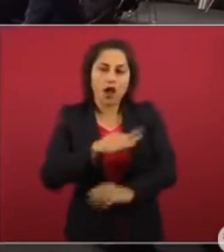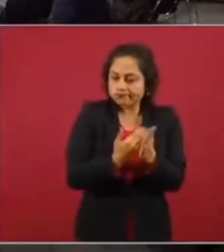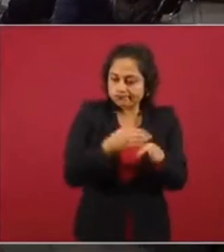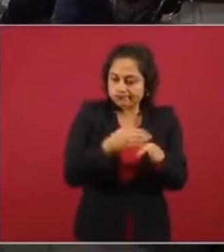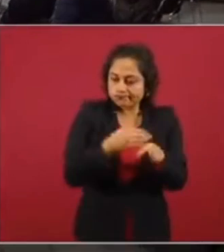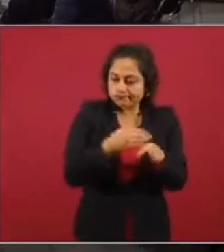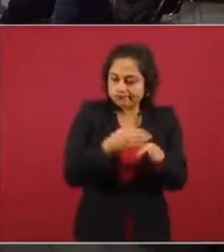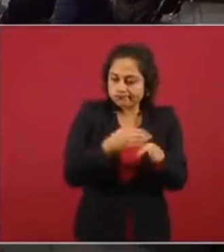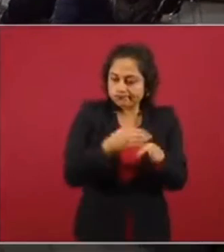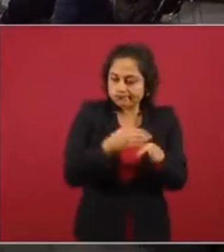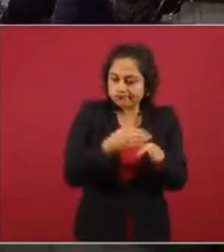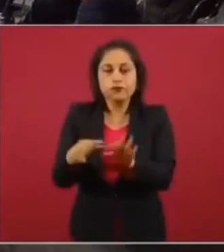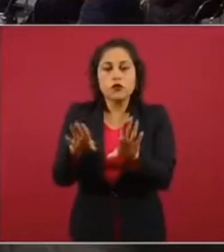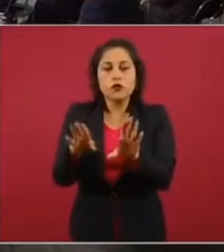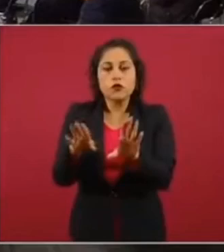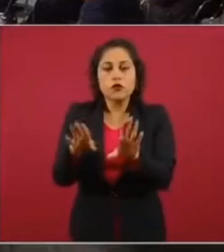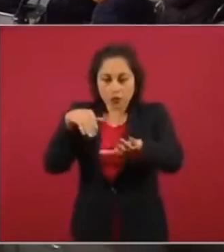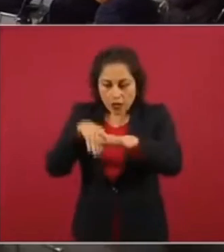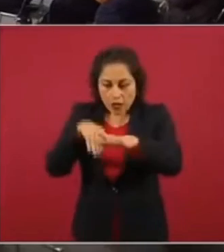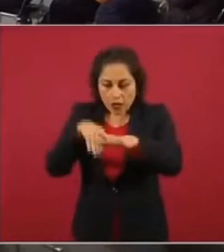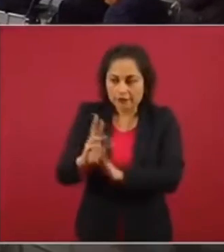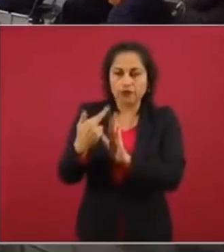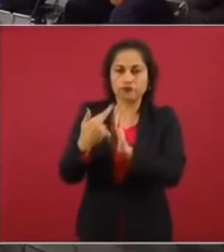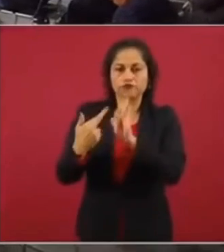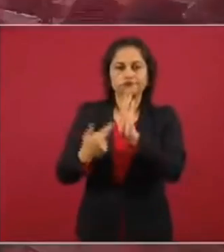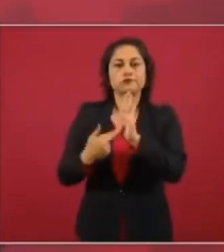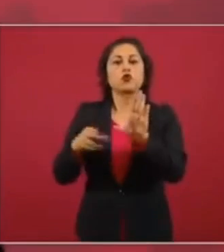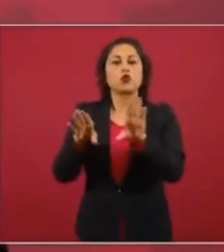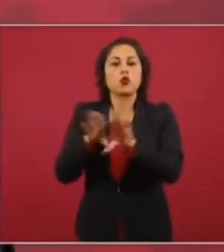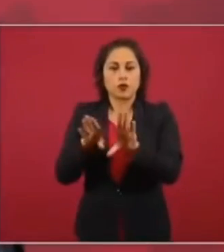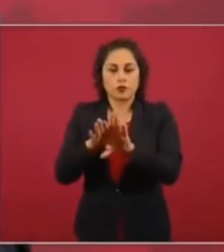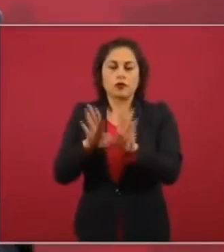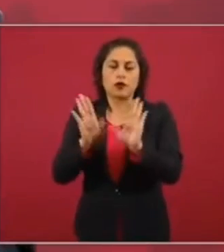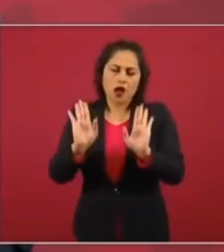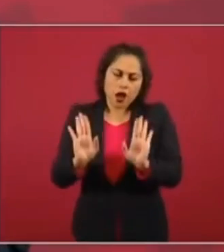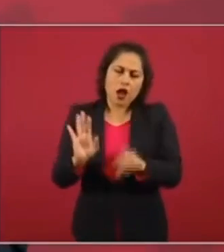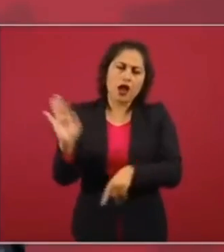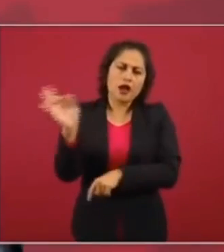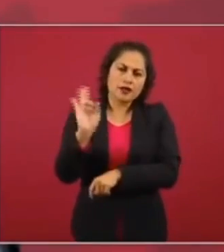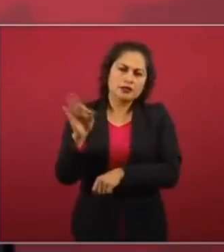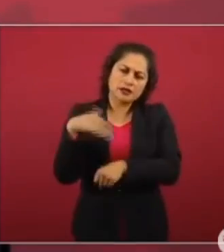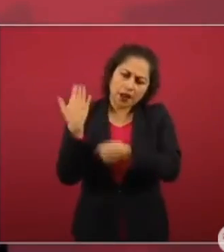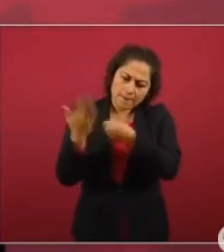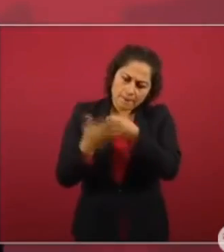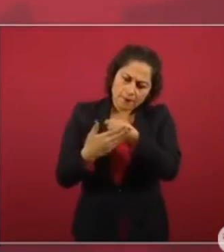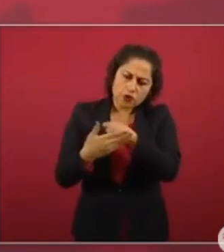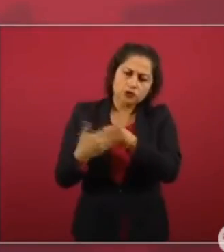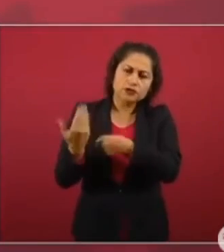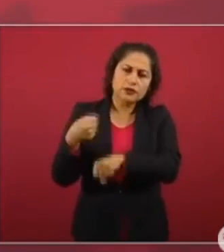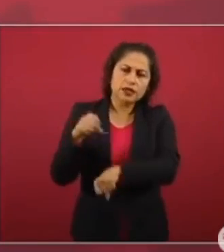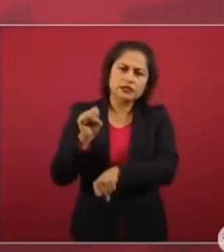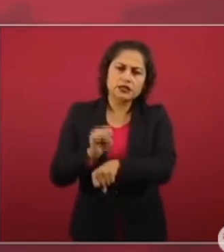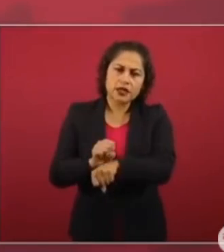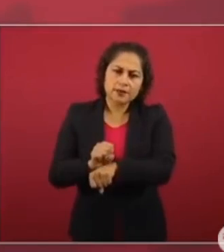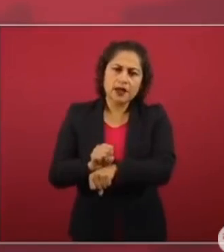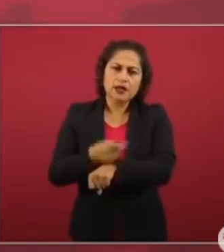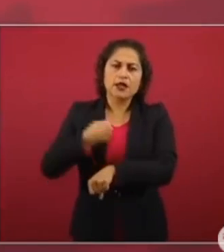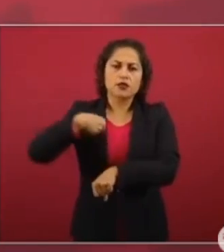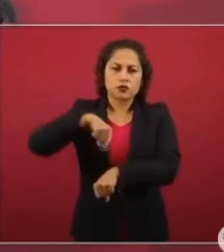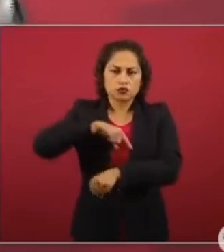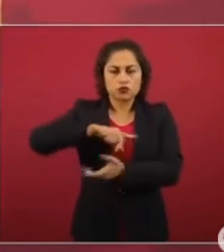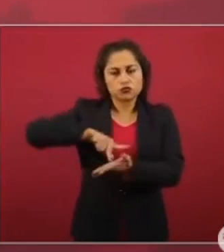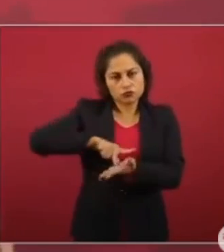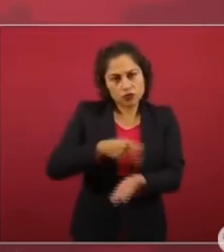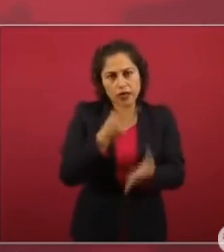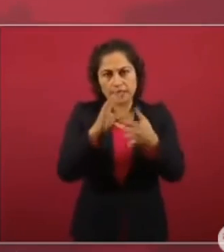corresponsable sanitario, etcétera. Todo esto seguramente en pocas días o semanas lo vamos a reexplicar